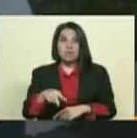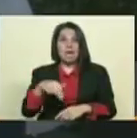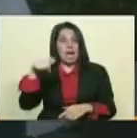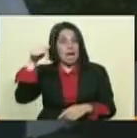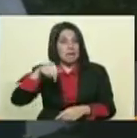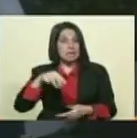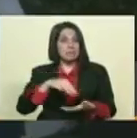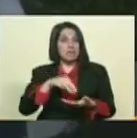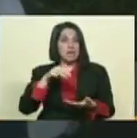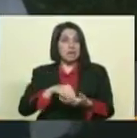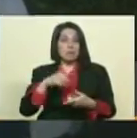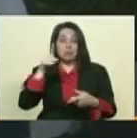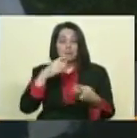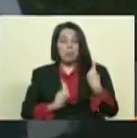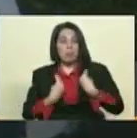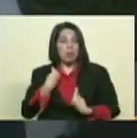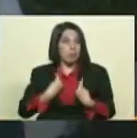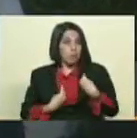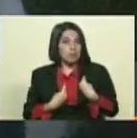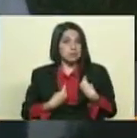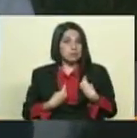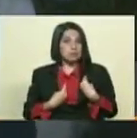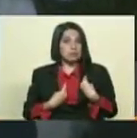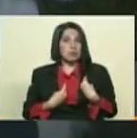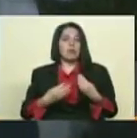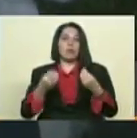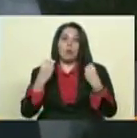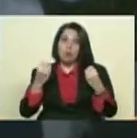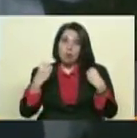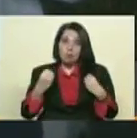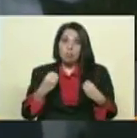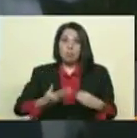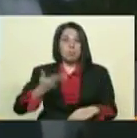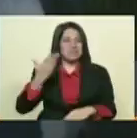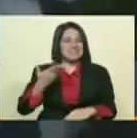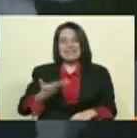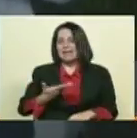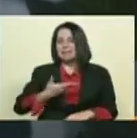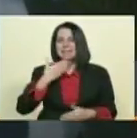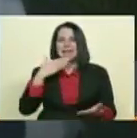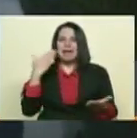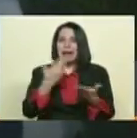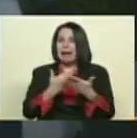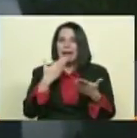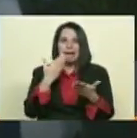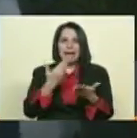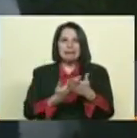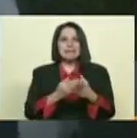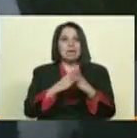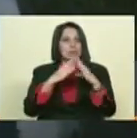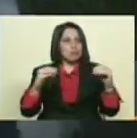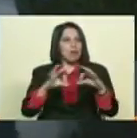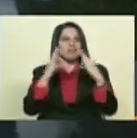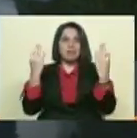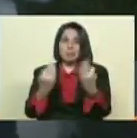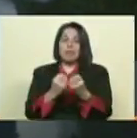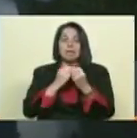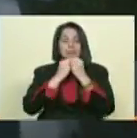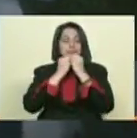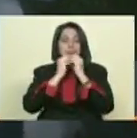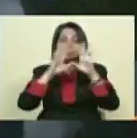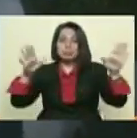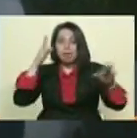mirandino. Gracias a esa preocupación que usted tiene, no tiene nombre y estamos muy agradecidos y todas las familias me mandan que le transmita